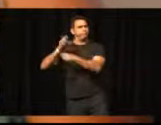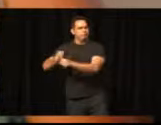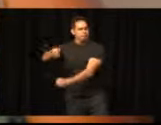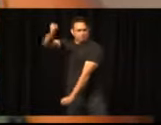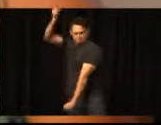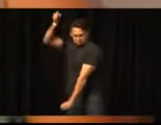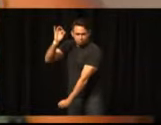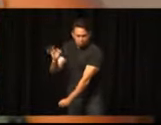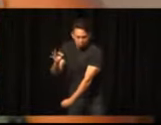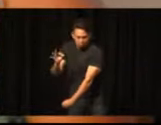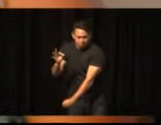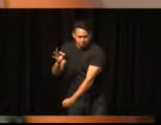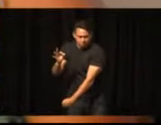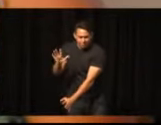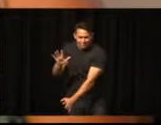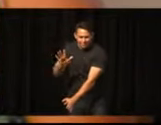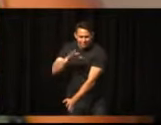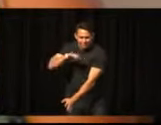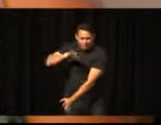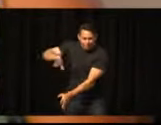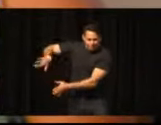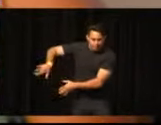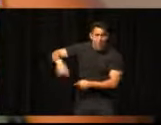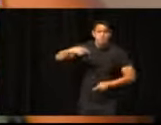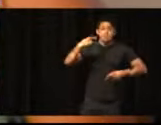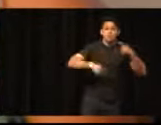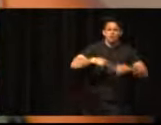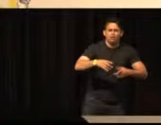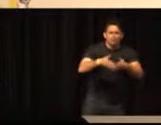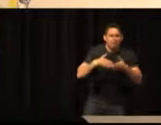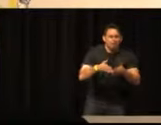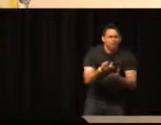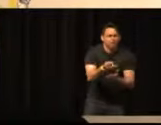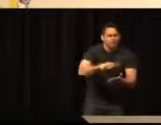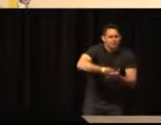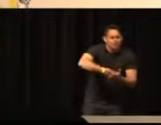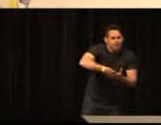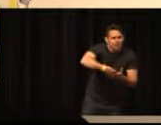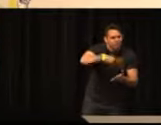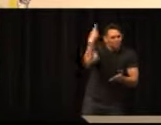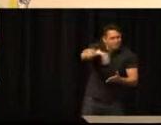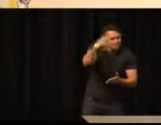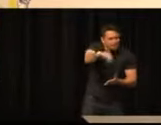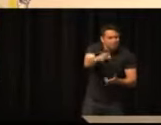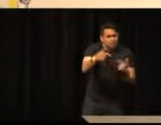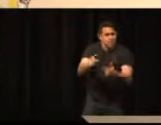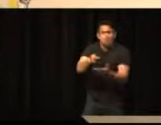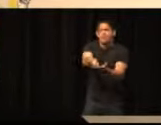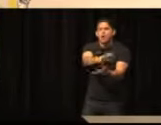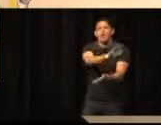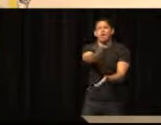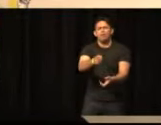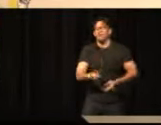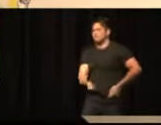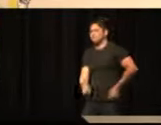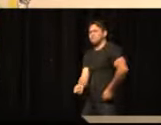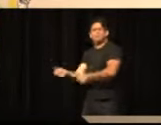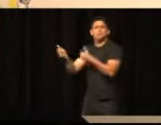discusión sobre el apelo al voluntario como mano de obra gratis,